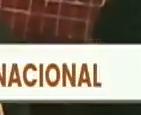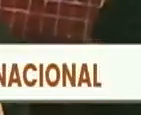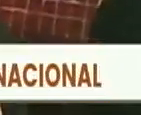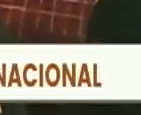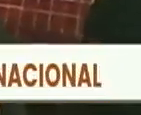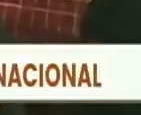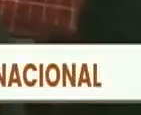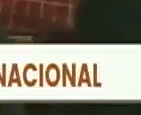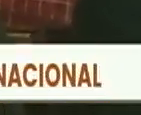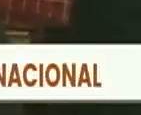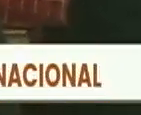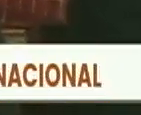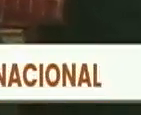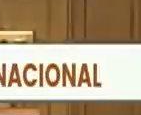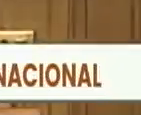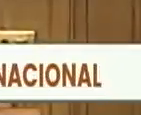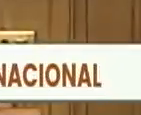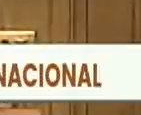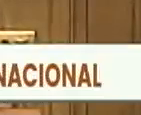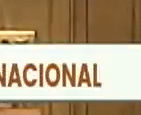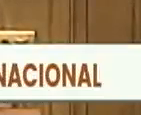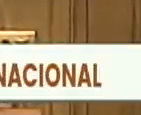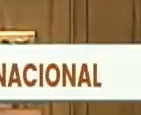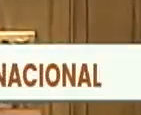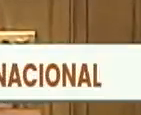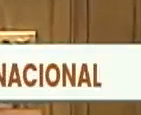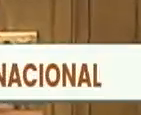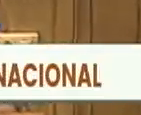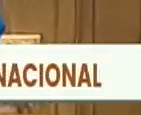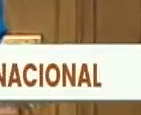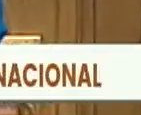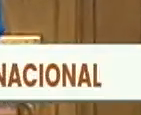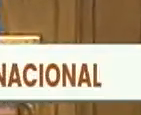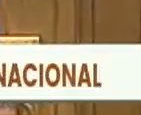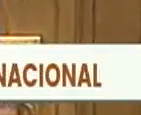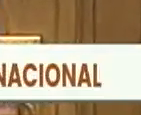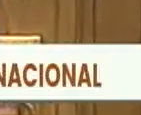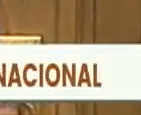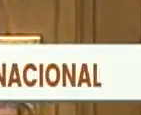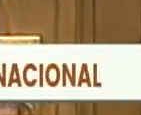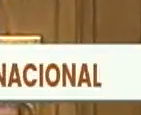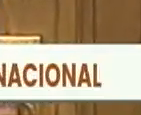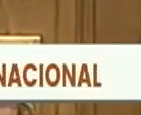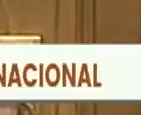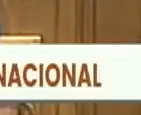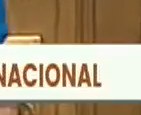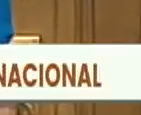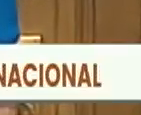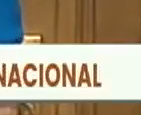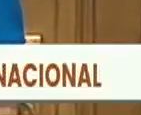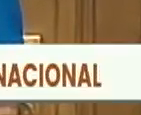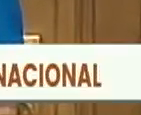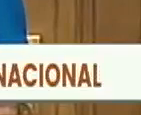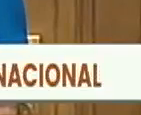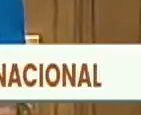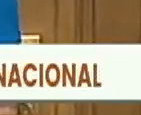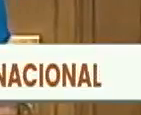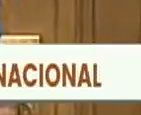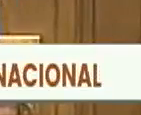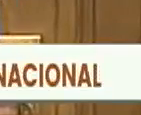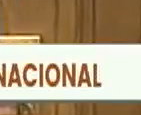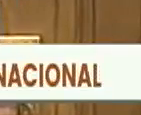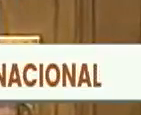Poder Popular para la defensa. Al ciudadano Ricardo Menéndez, vicepresidente de Planificación y ministro del